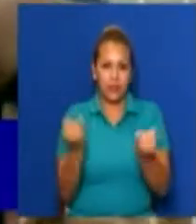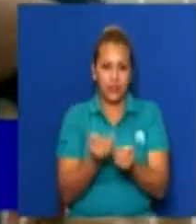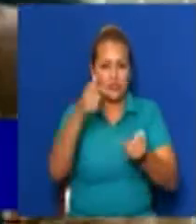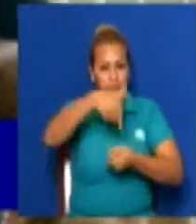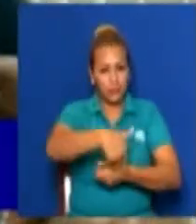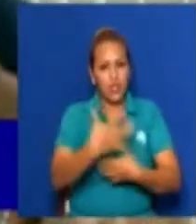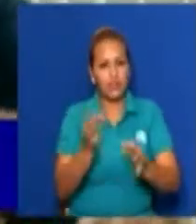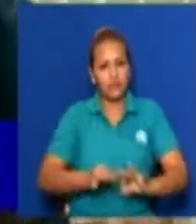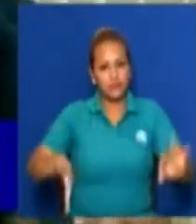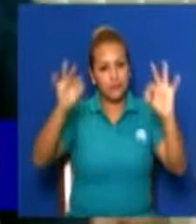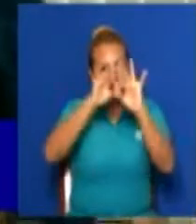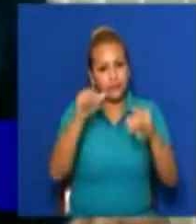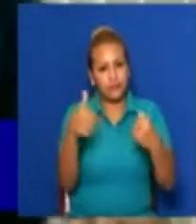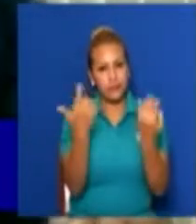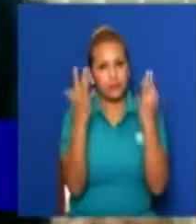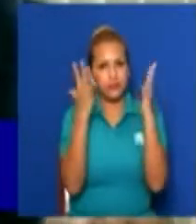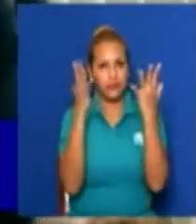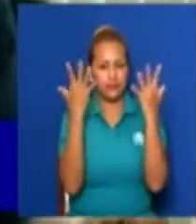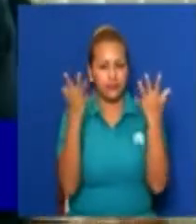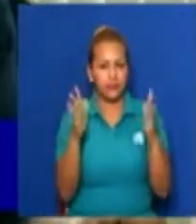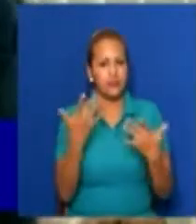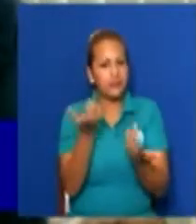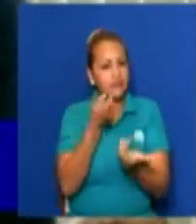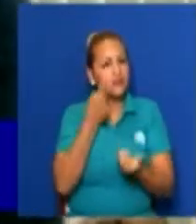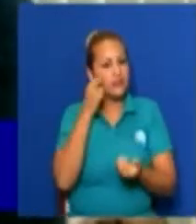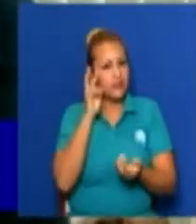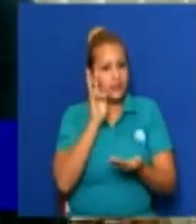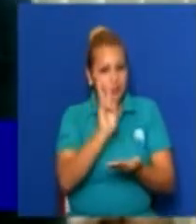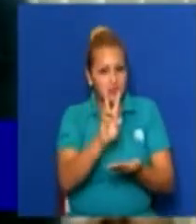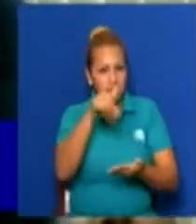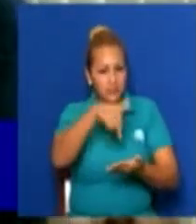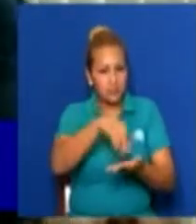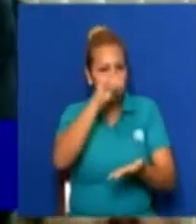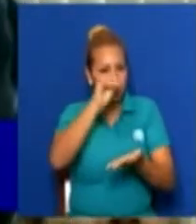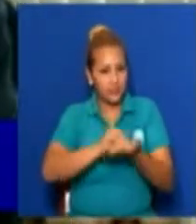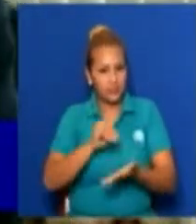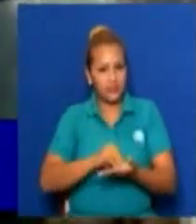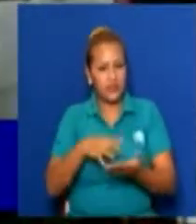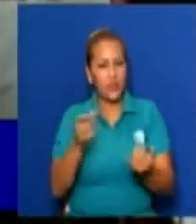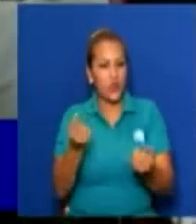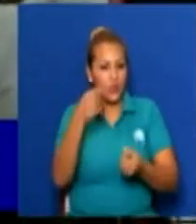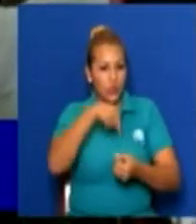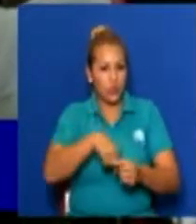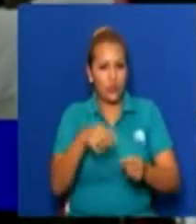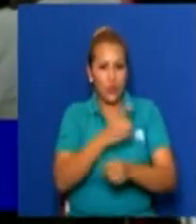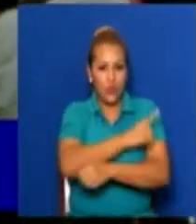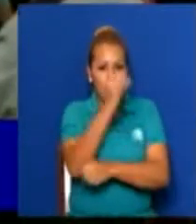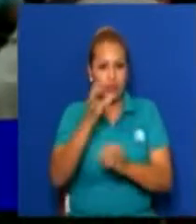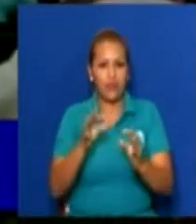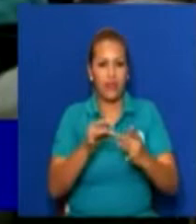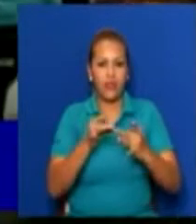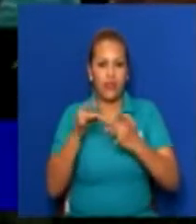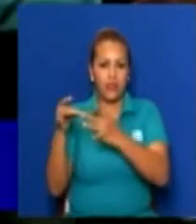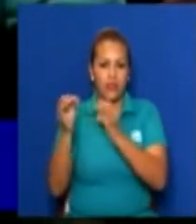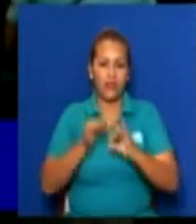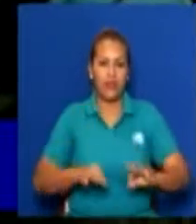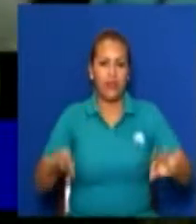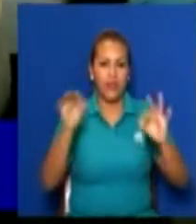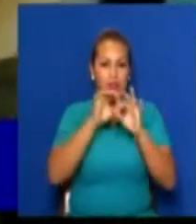válido que reconozcamos que se está conmemorando ese día, se está celebrando este día.